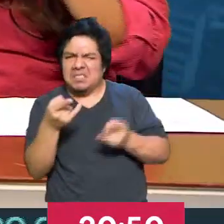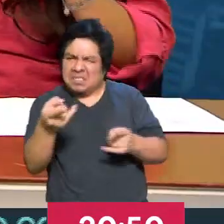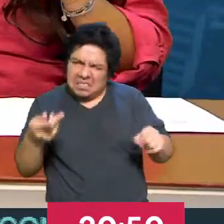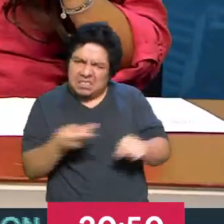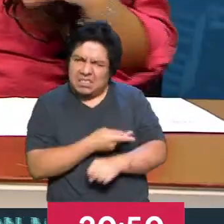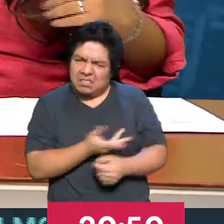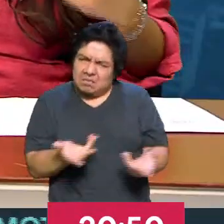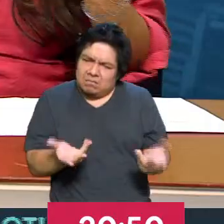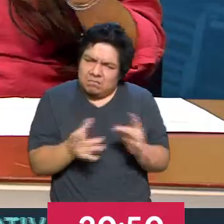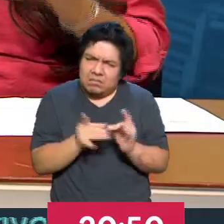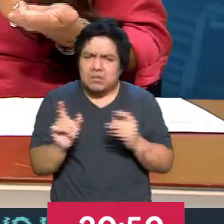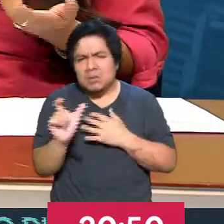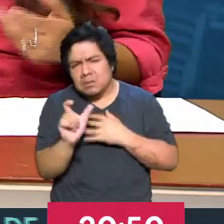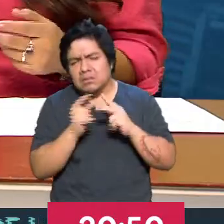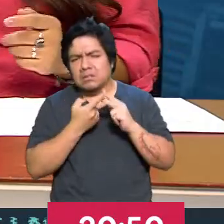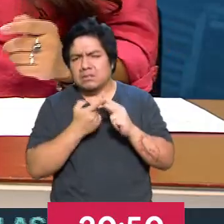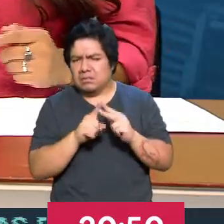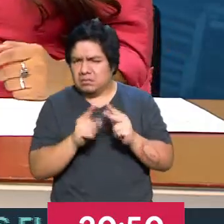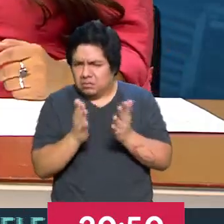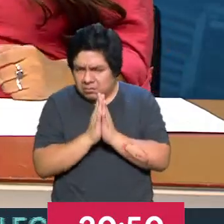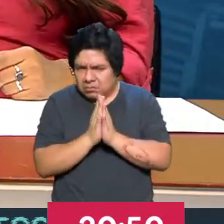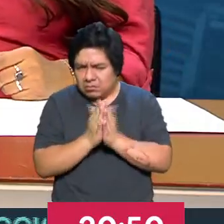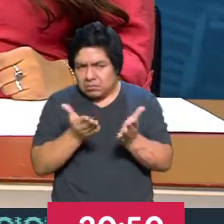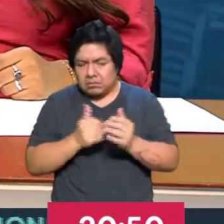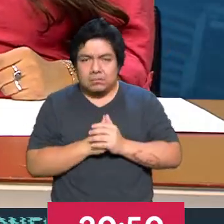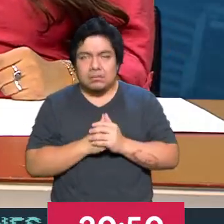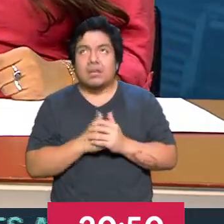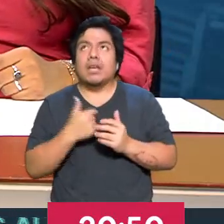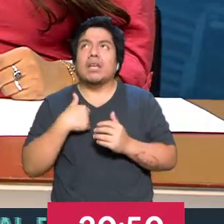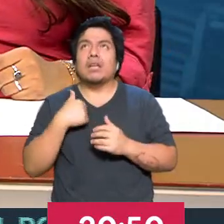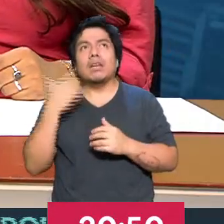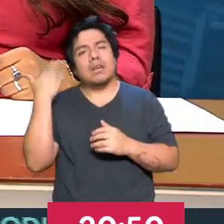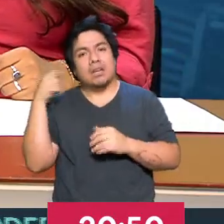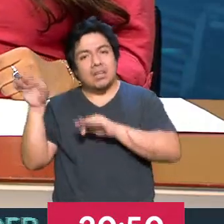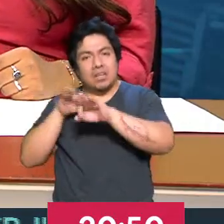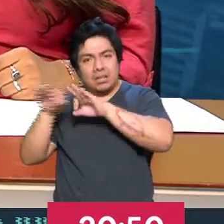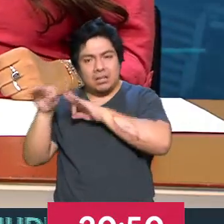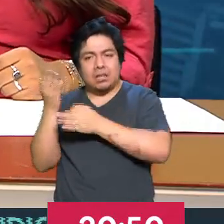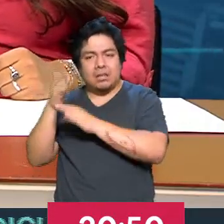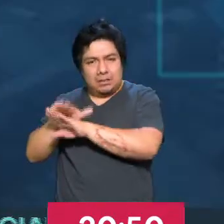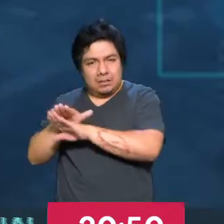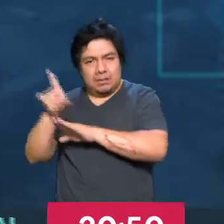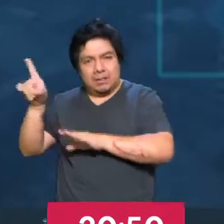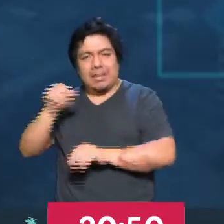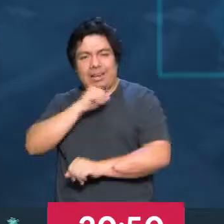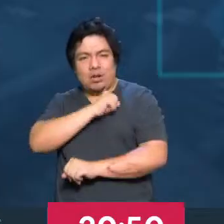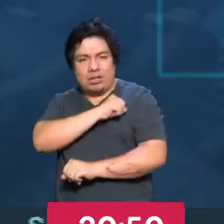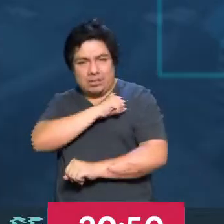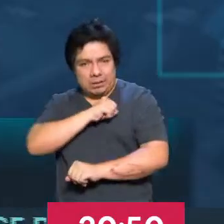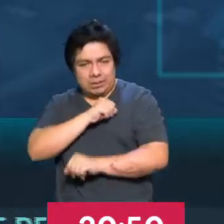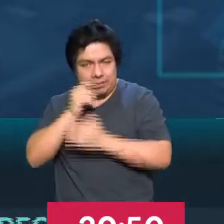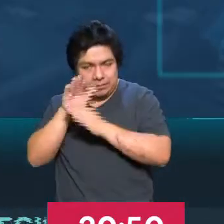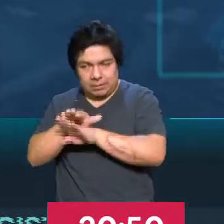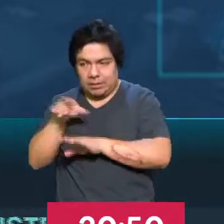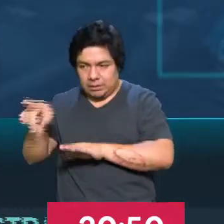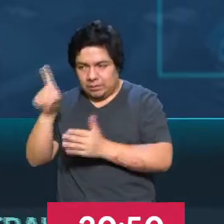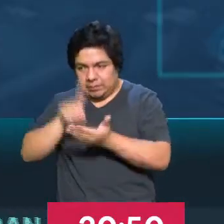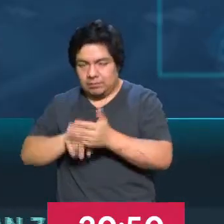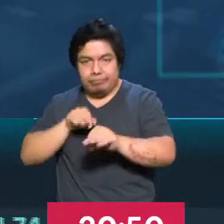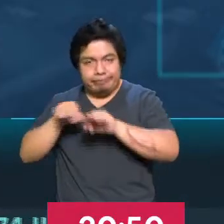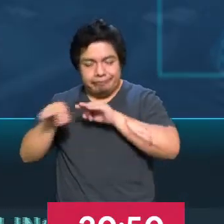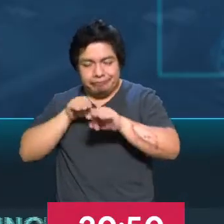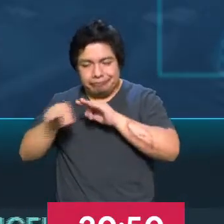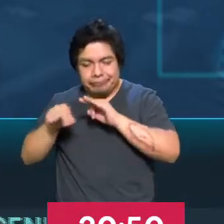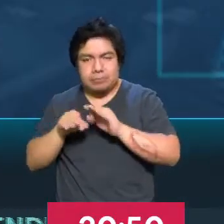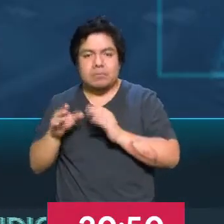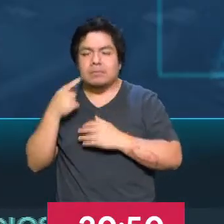tu historia? ¿Cuándo comenzó precisamente? Pues mira, yo trabajaba en un banco suizo, y resulta que